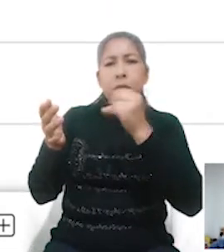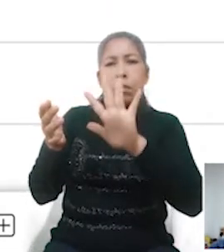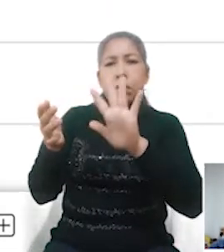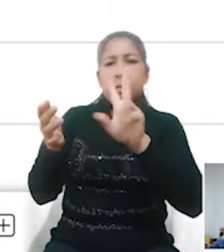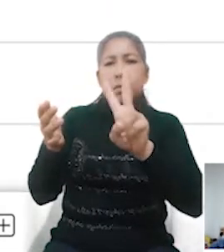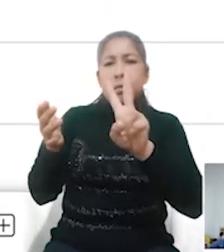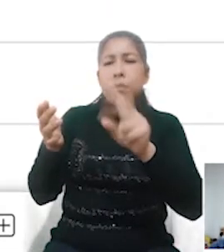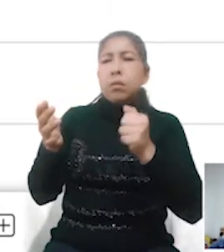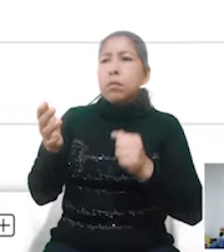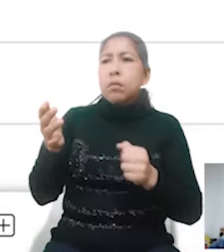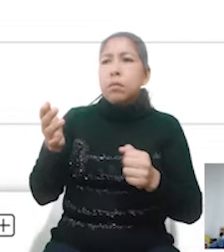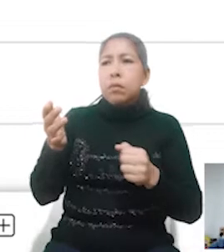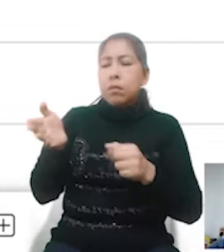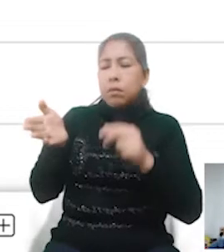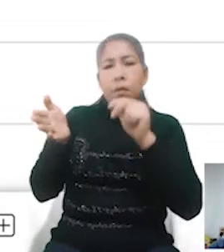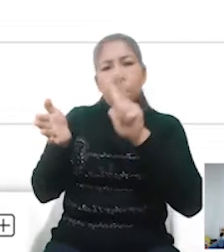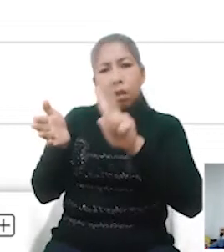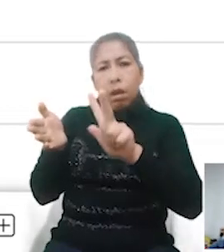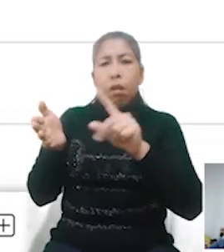0.52. Tenemos como valor